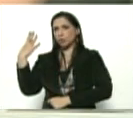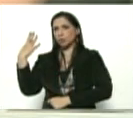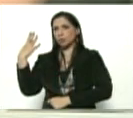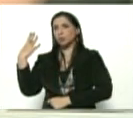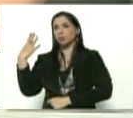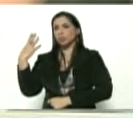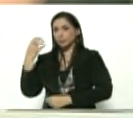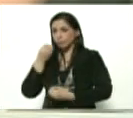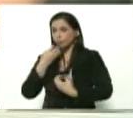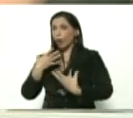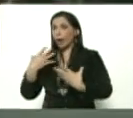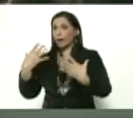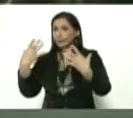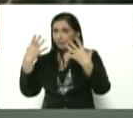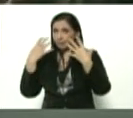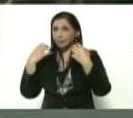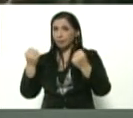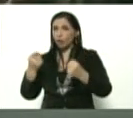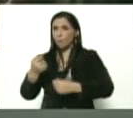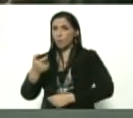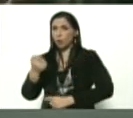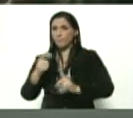A buen entendedor, pocas palabras.